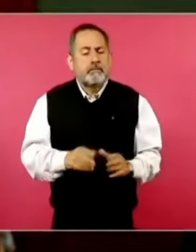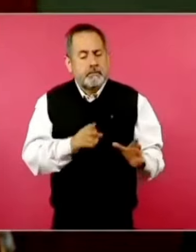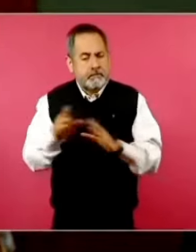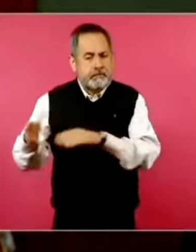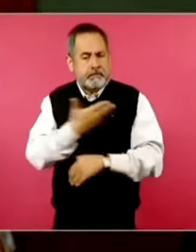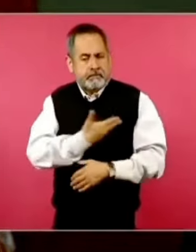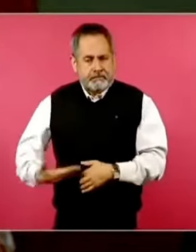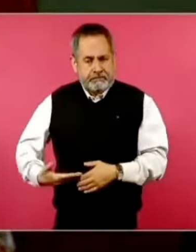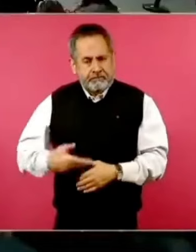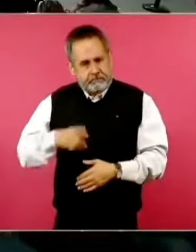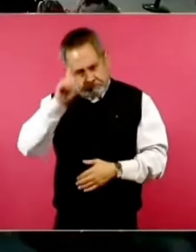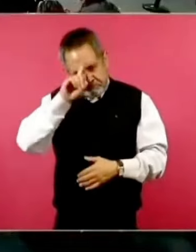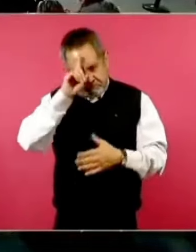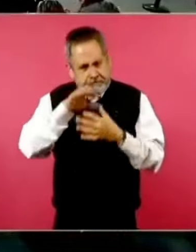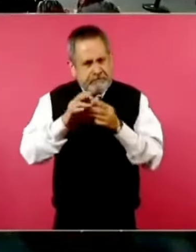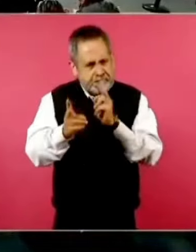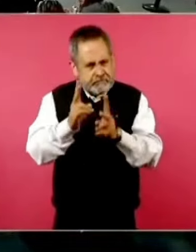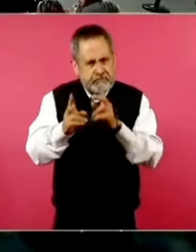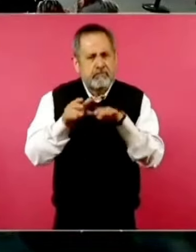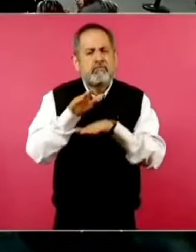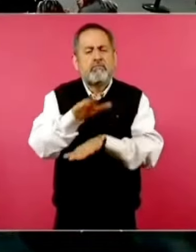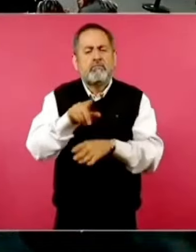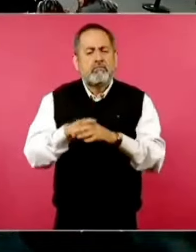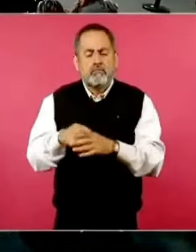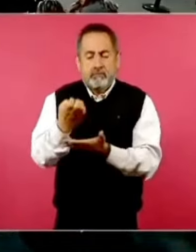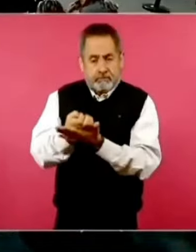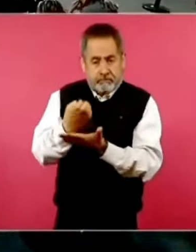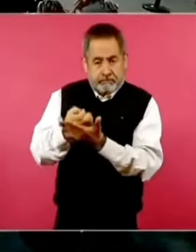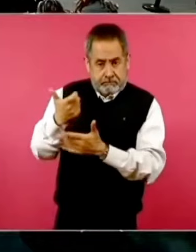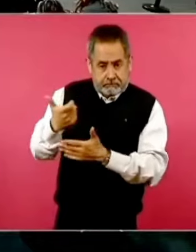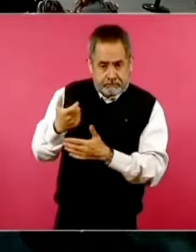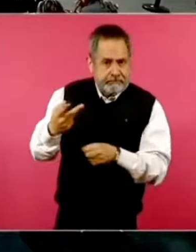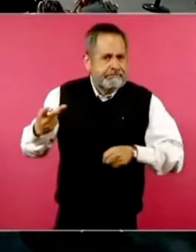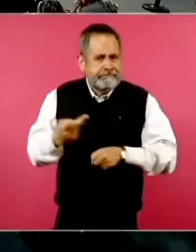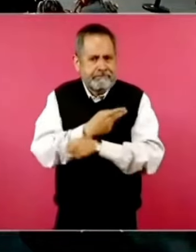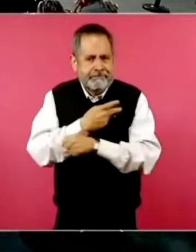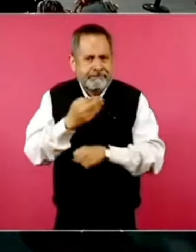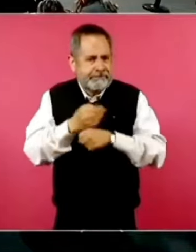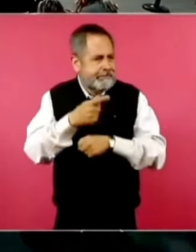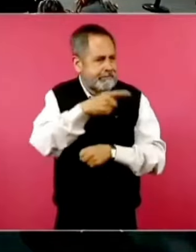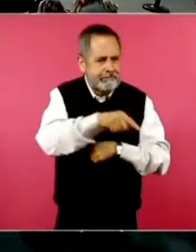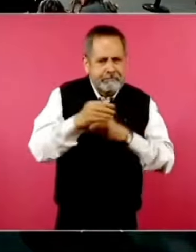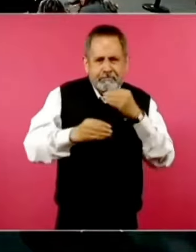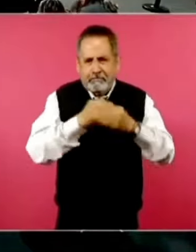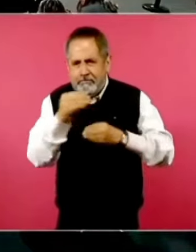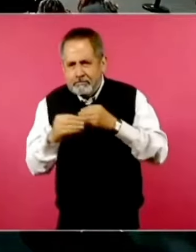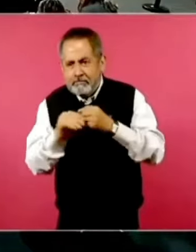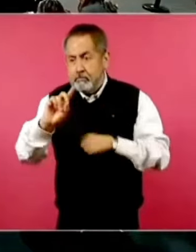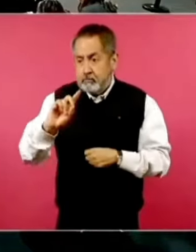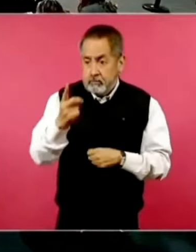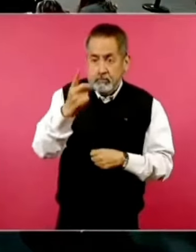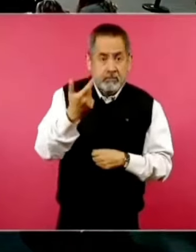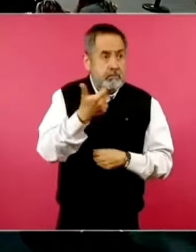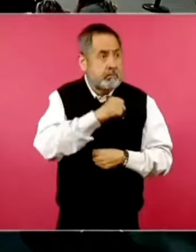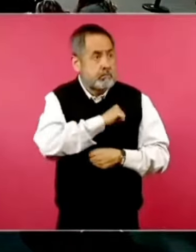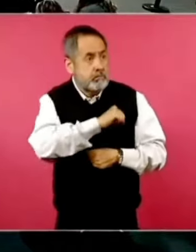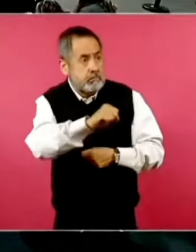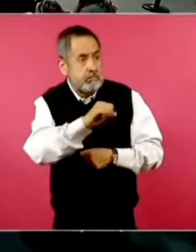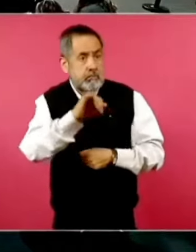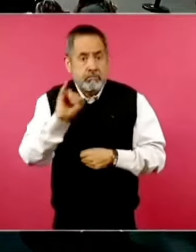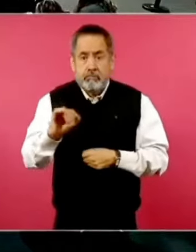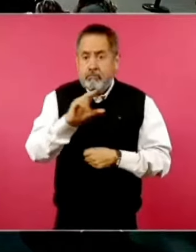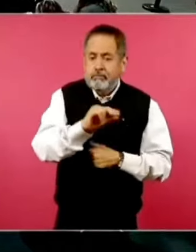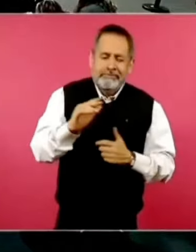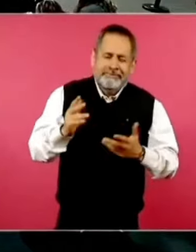abordar el tema económico. Mire, el debate que hay sobre el tipo de cambio creo que es muy interesante. No hace mucho